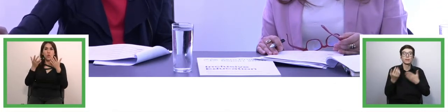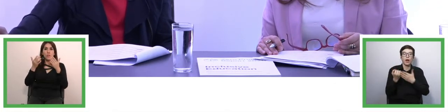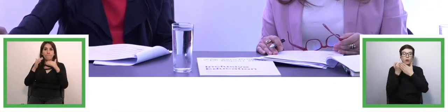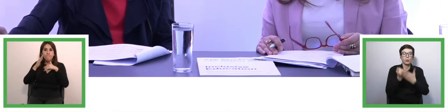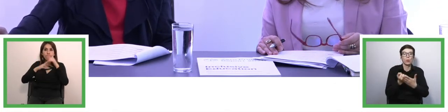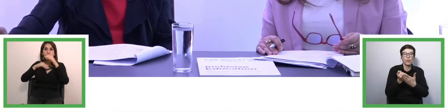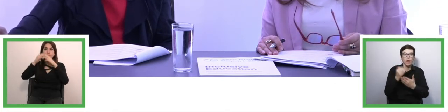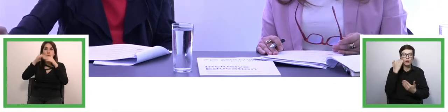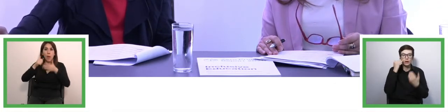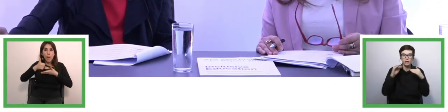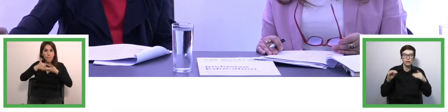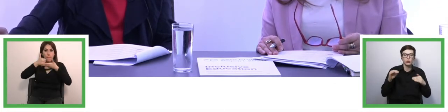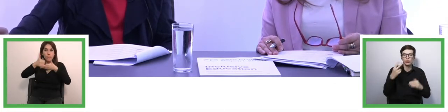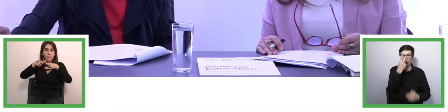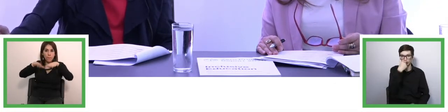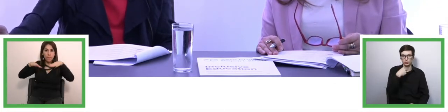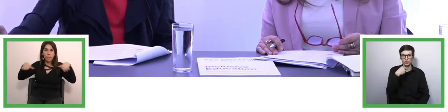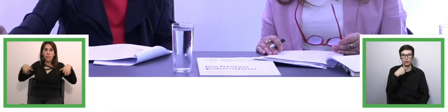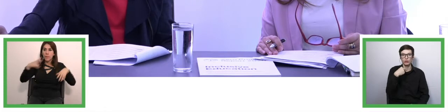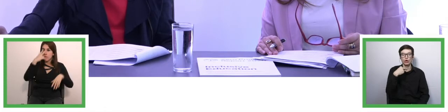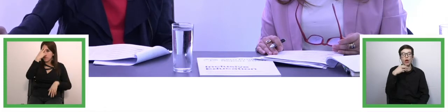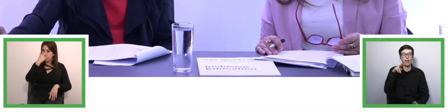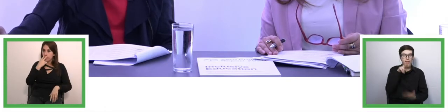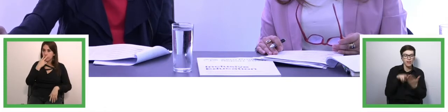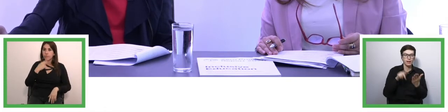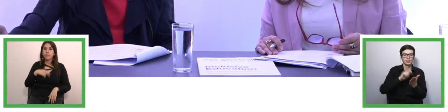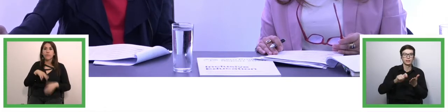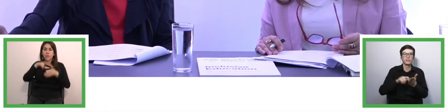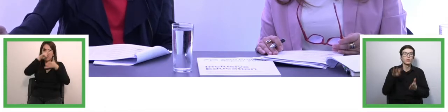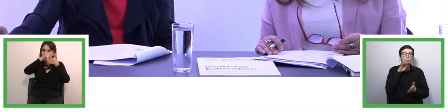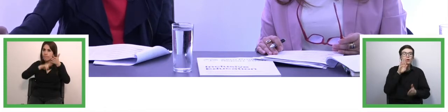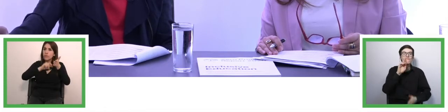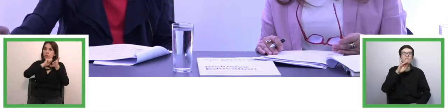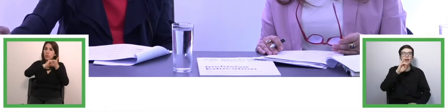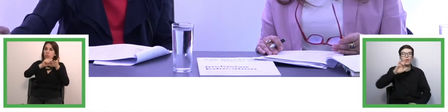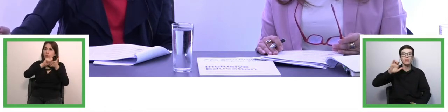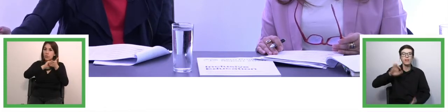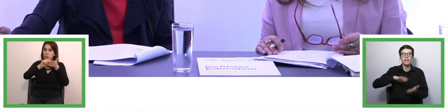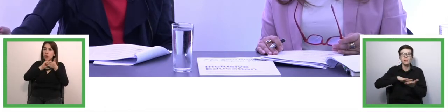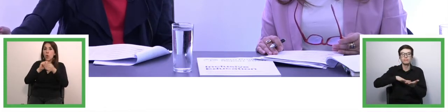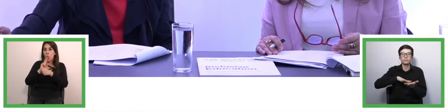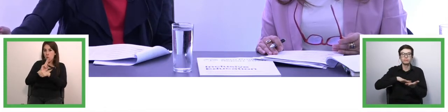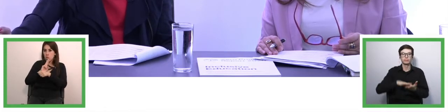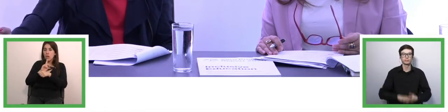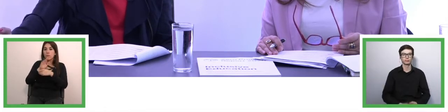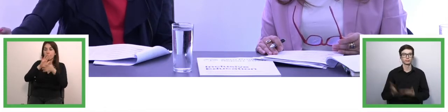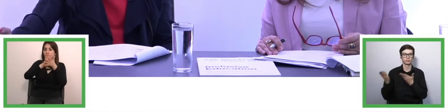escribir usando braille. Veamos el video.